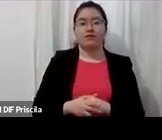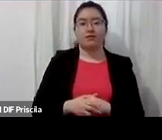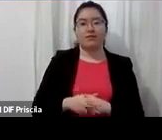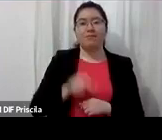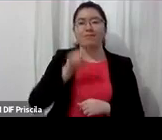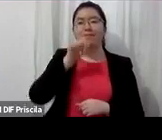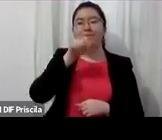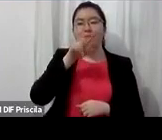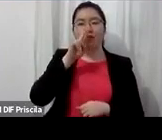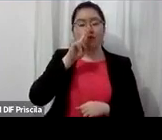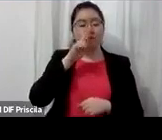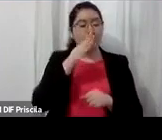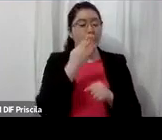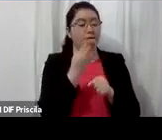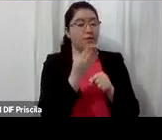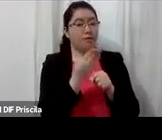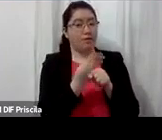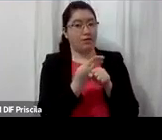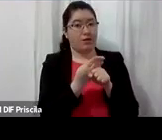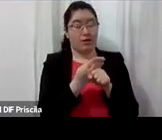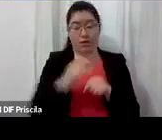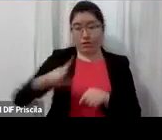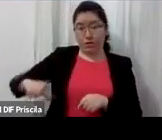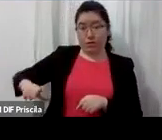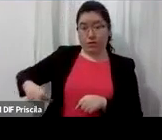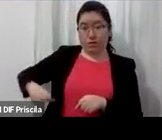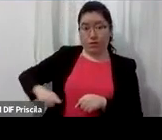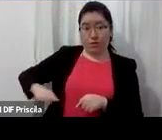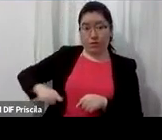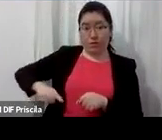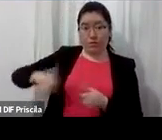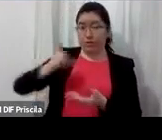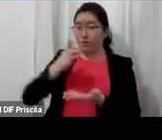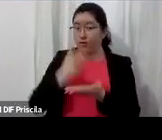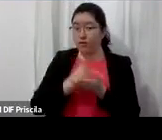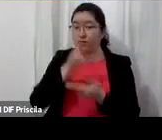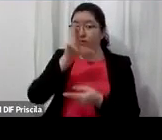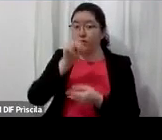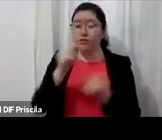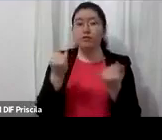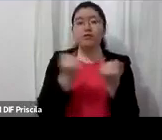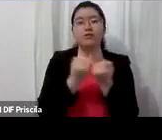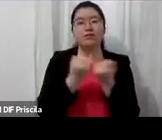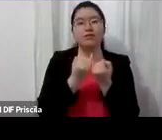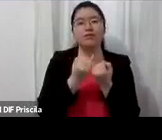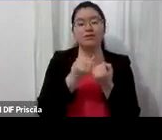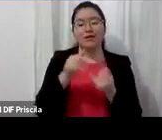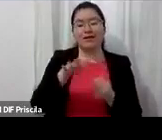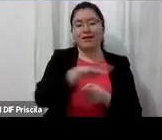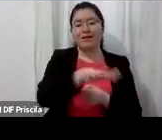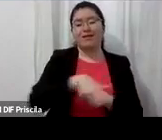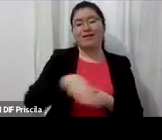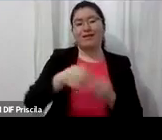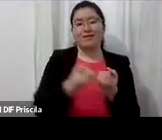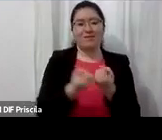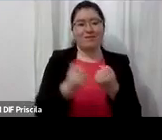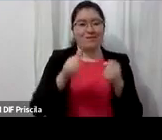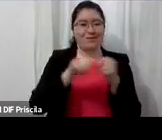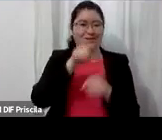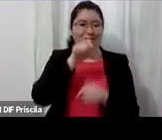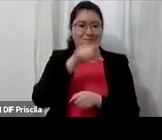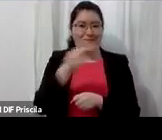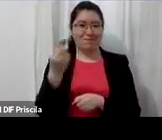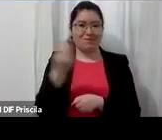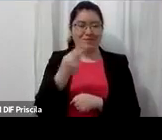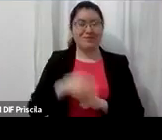de responsabilidad, no solamente de gobierno, sino como de construcción social. Nos comentan que para cumplir el mandato